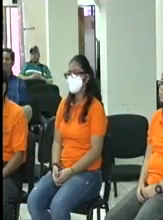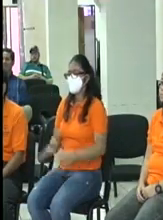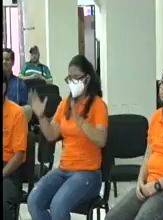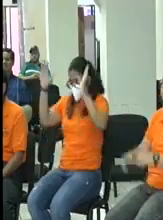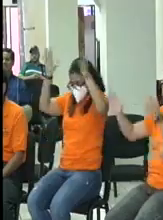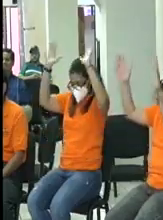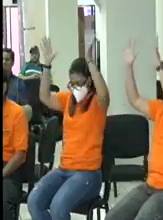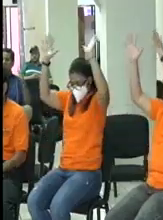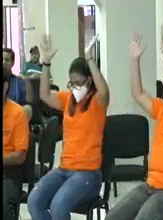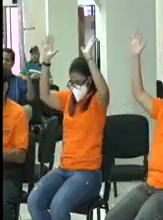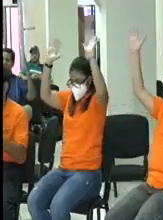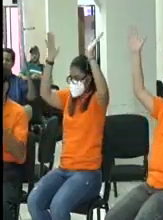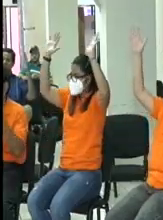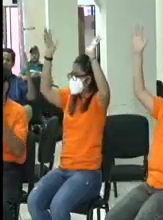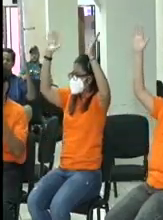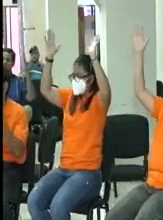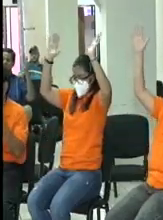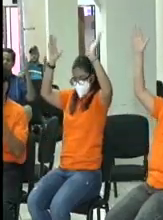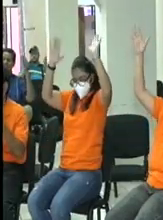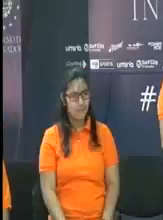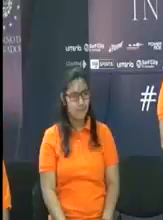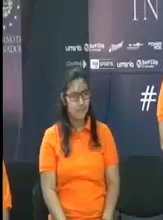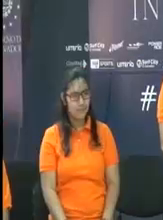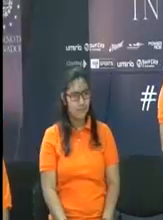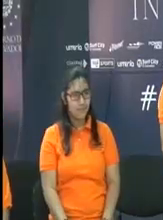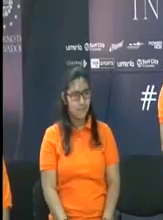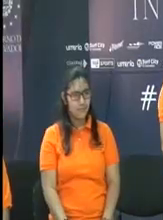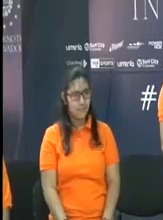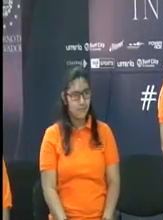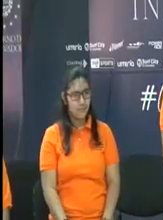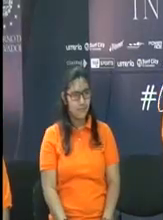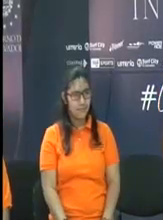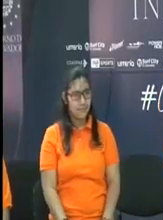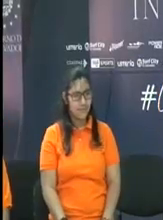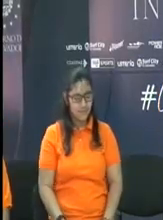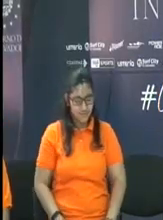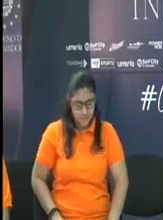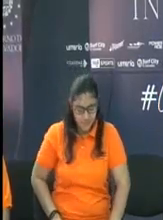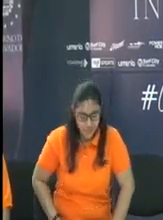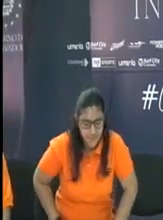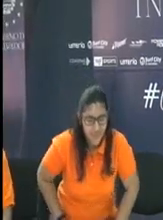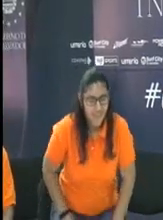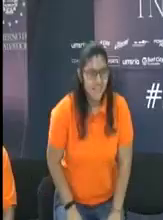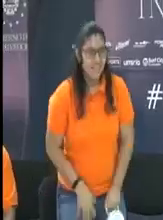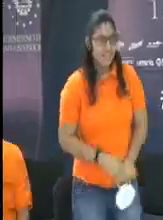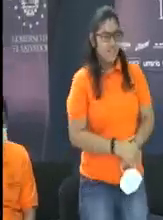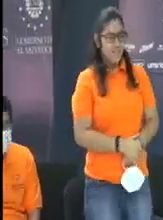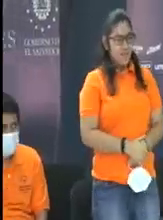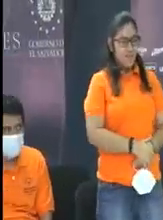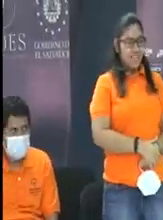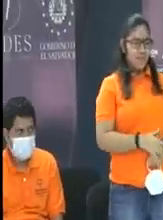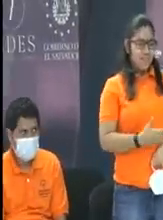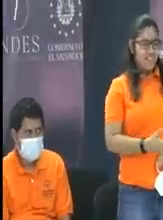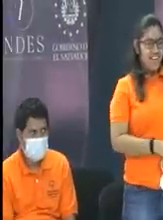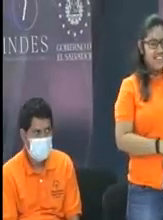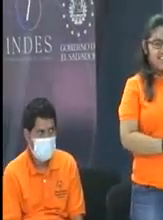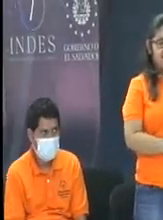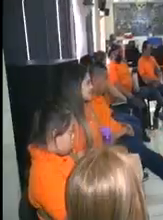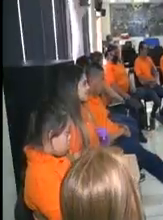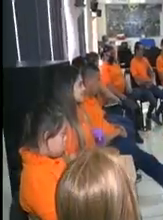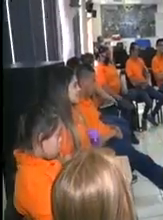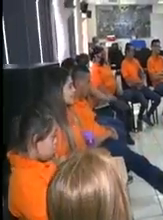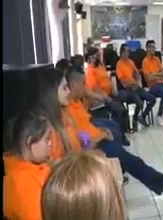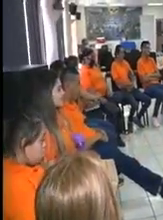Olimpiadas Especiales no es solo hacer deporte. La organización cuenta con diversos programas que les permite a los atletas con discapacidad